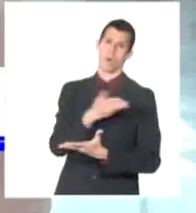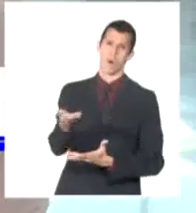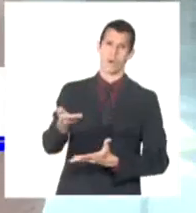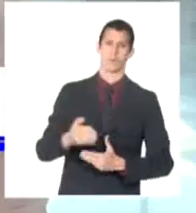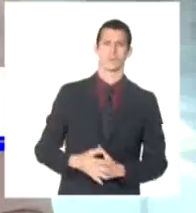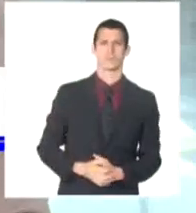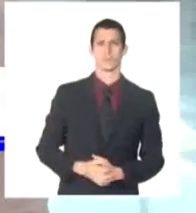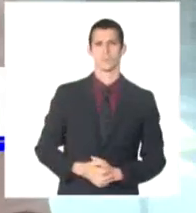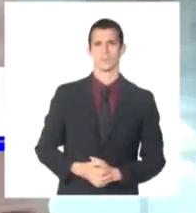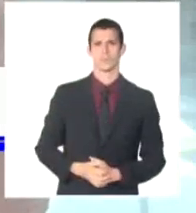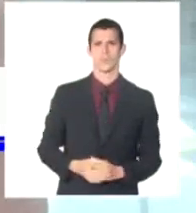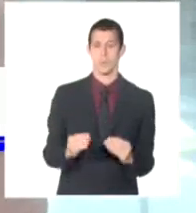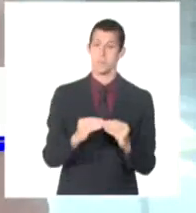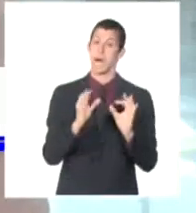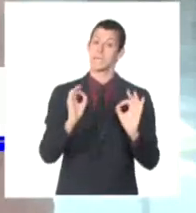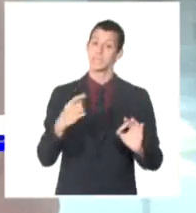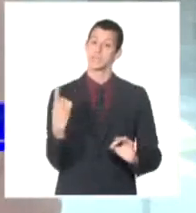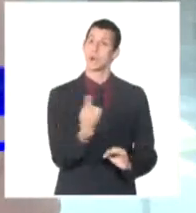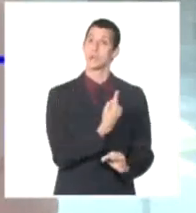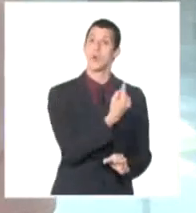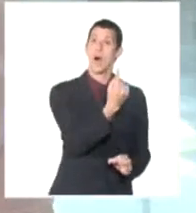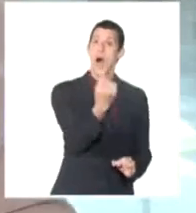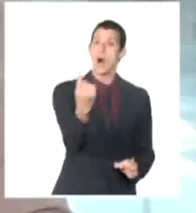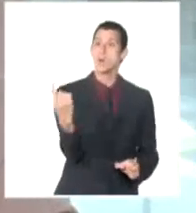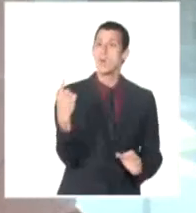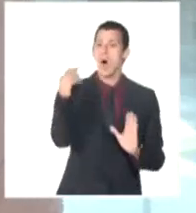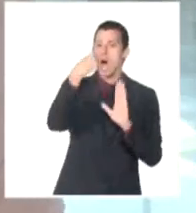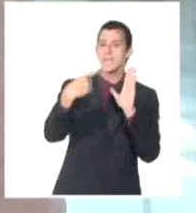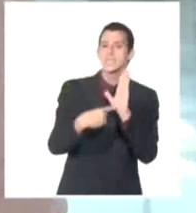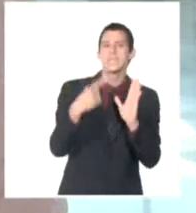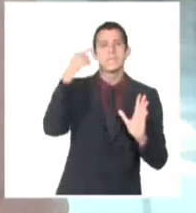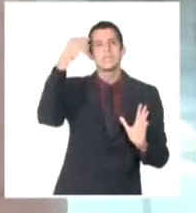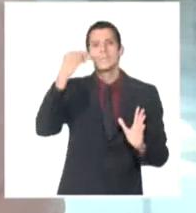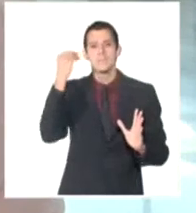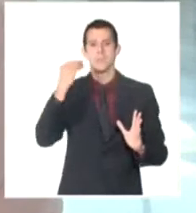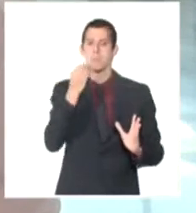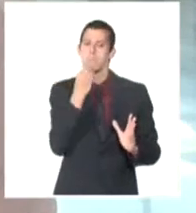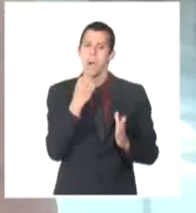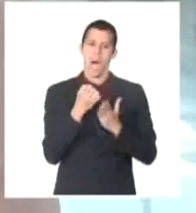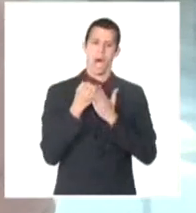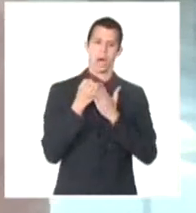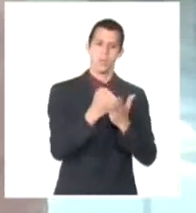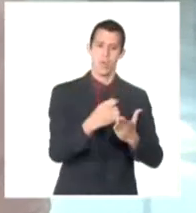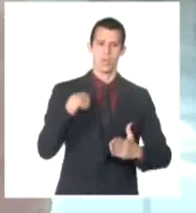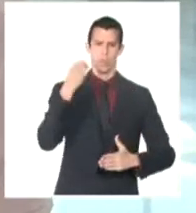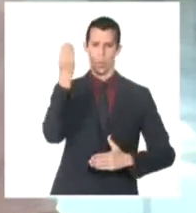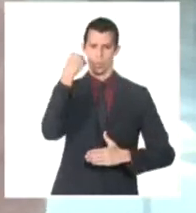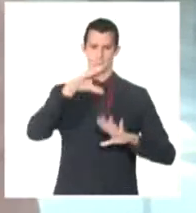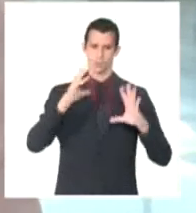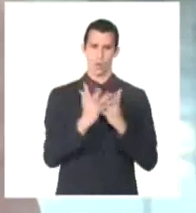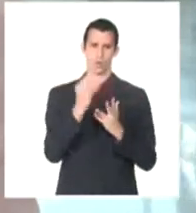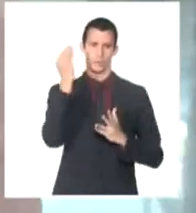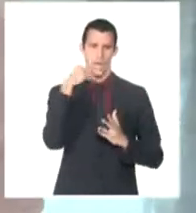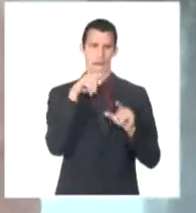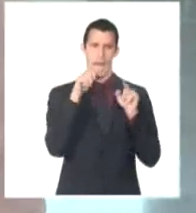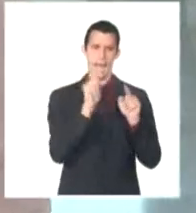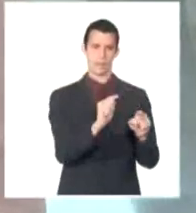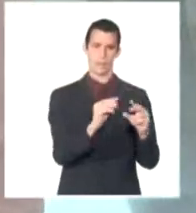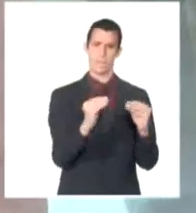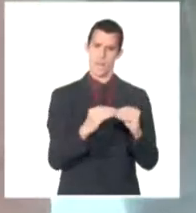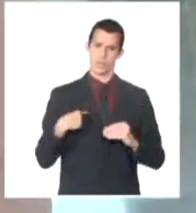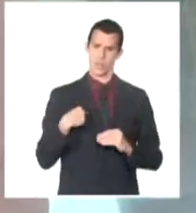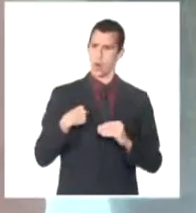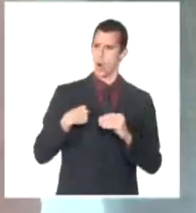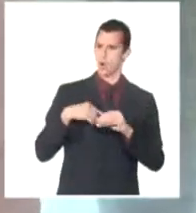sector que se desenvuelve, en el que se desarrolla, pero yo creo que todos vamos a un mismo camino. Yo creo que todos vamos enfocados a que ese aporte se